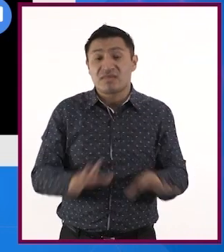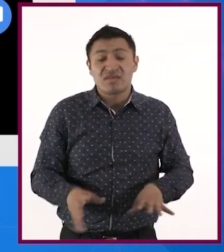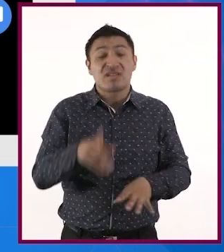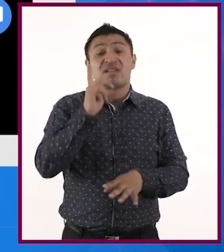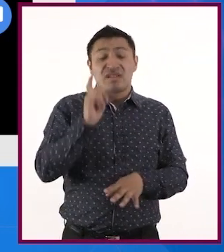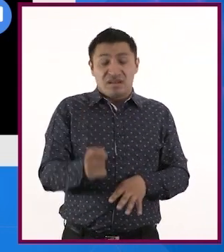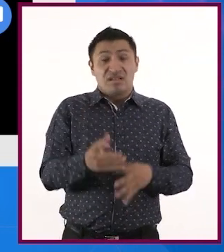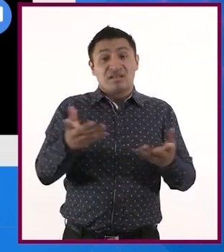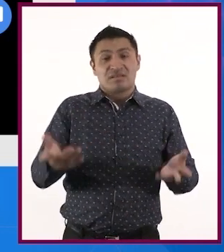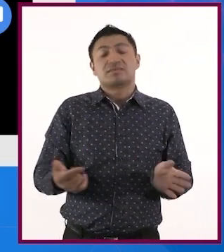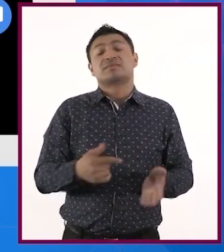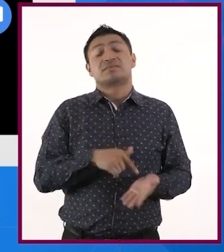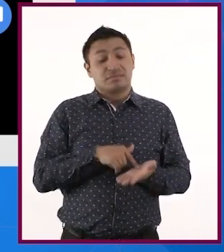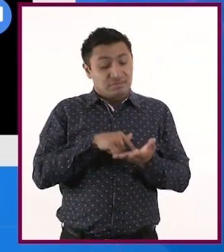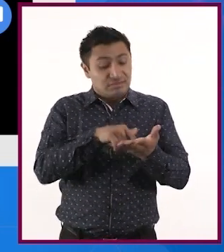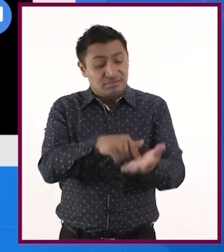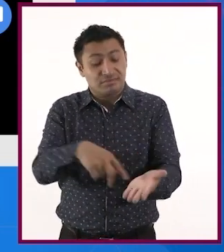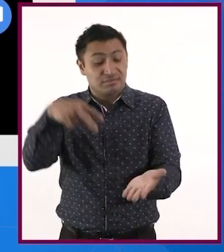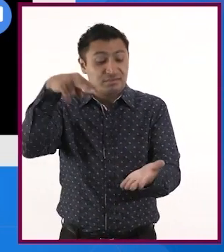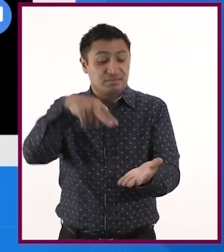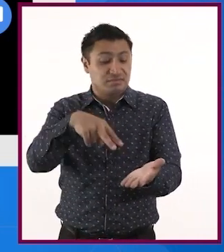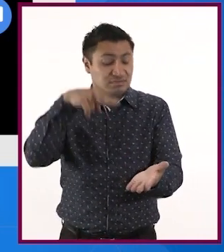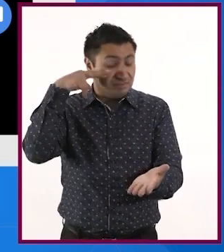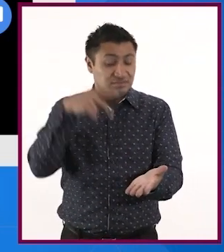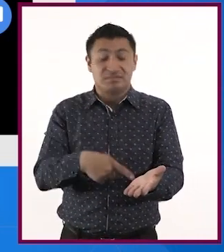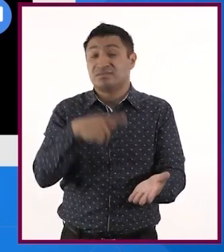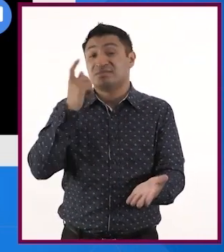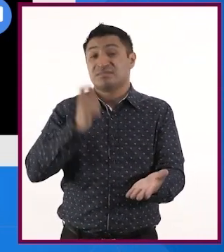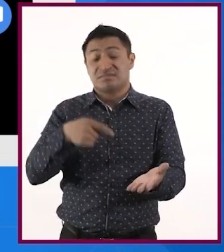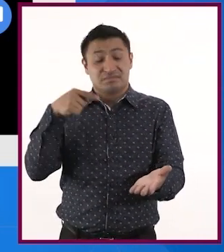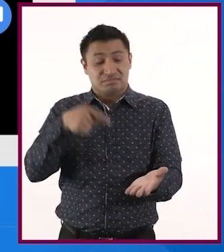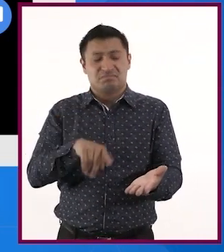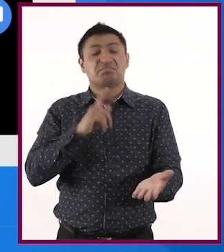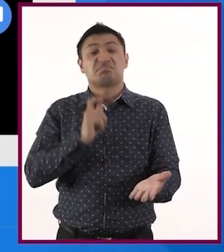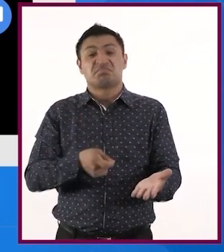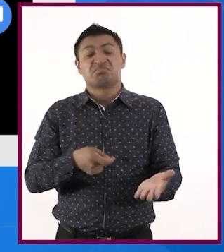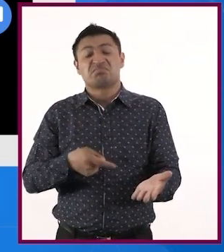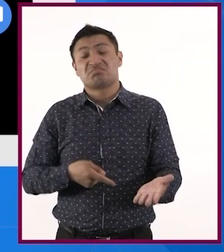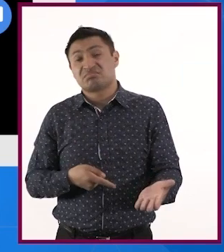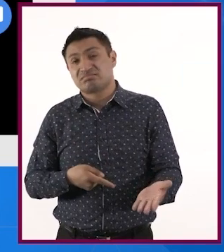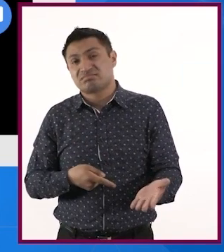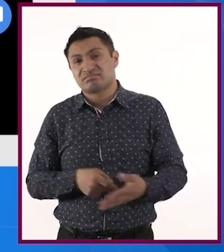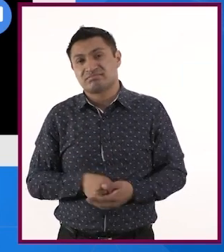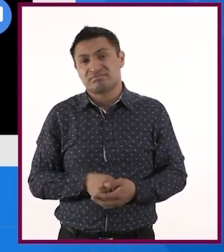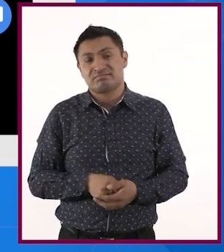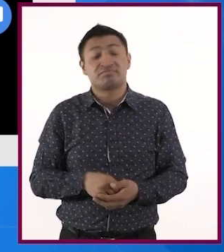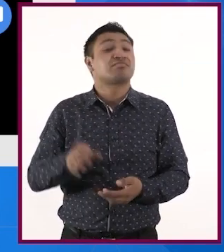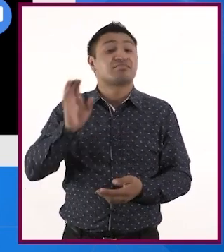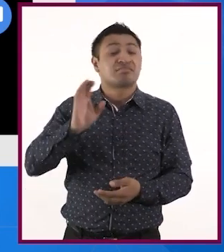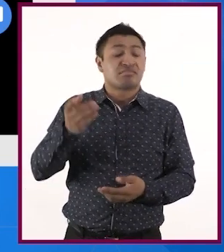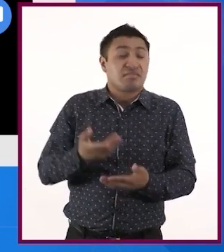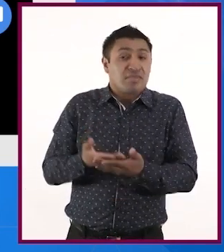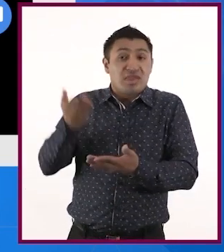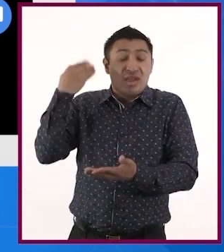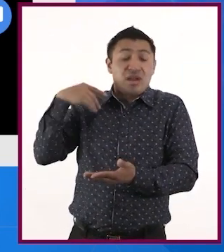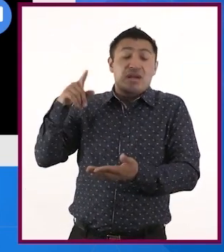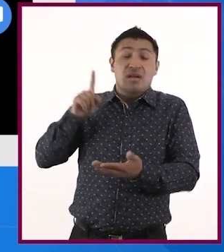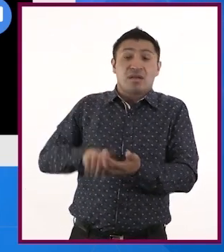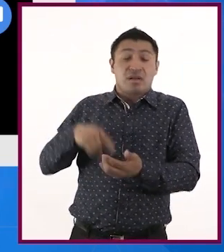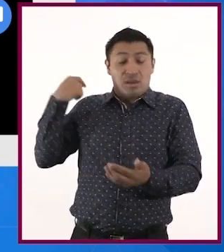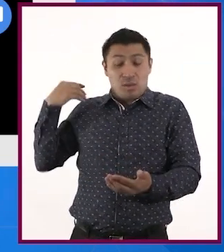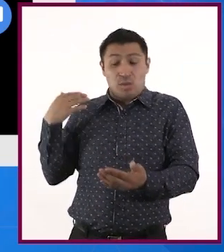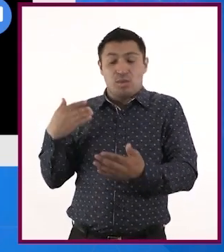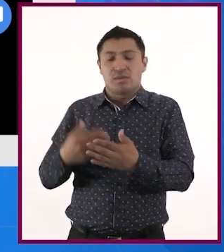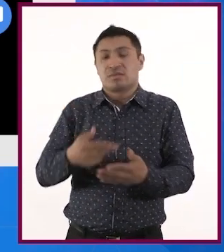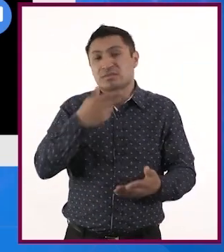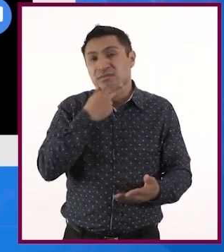que hay muestras, indicios de que desde que el hombre tiene conciencia,